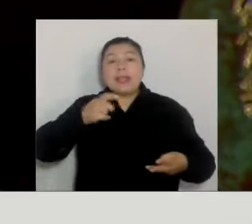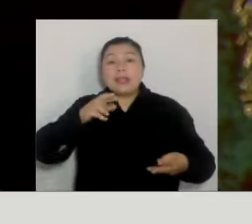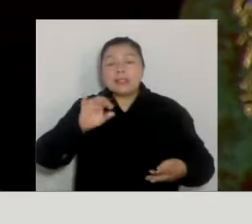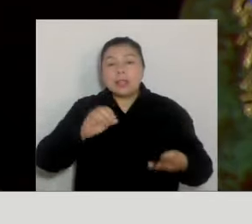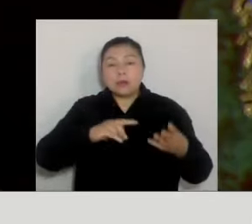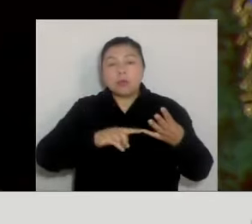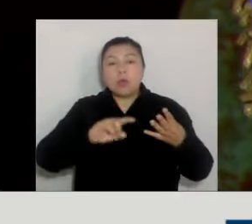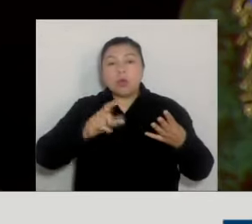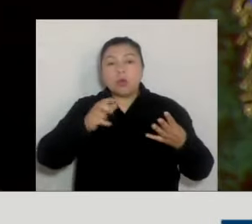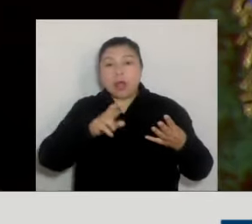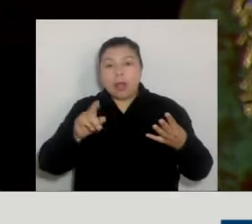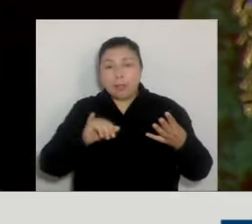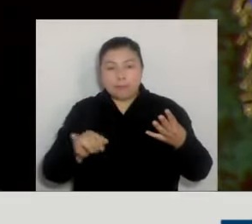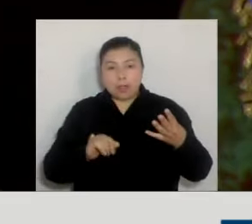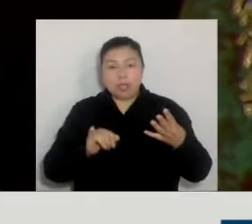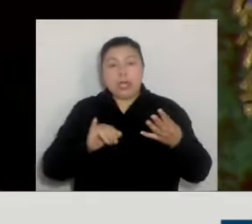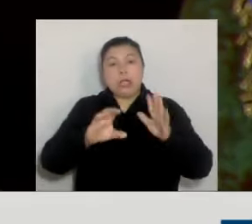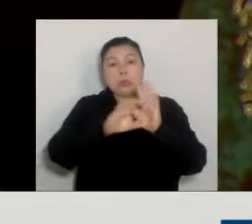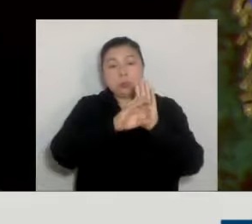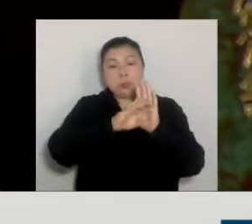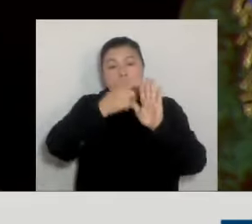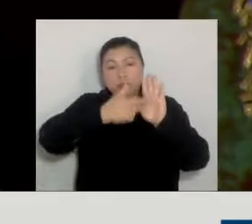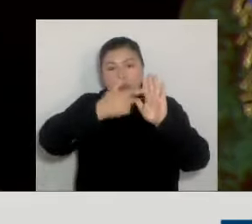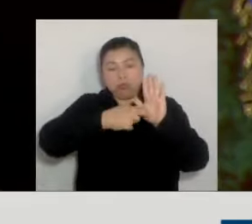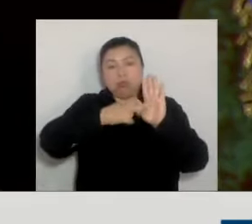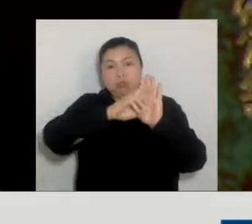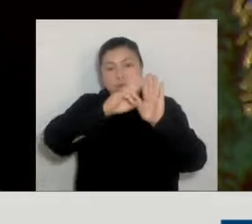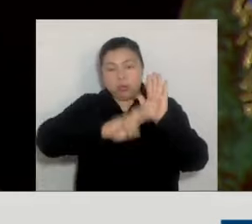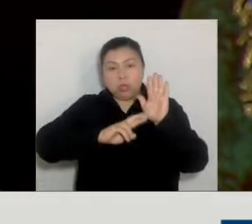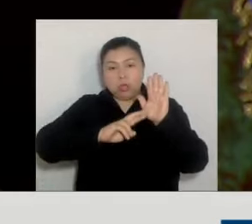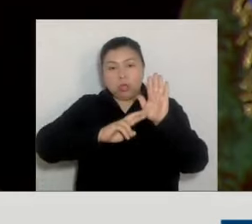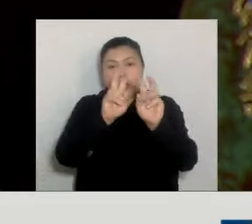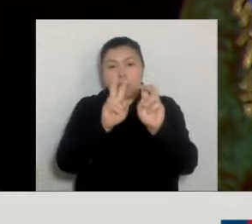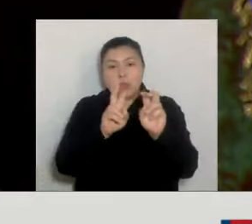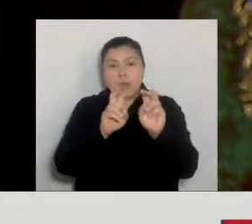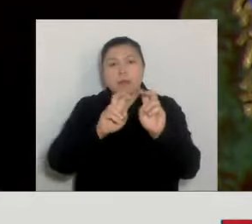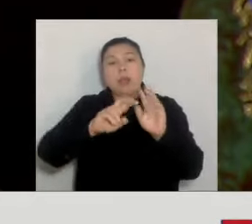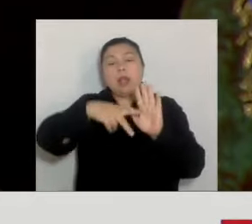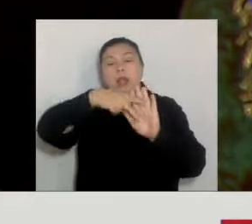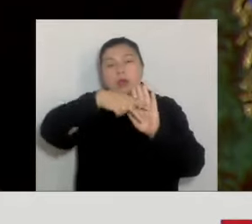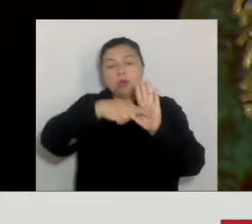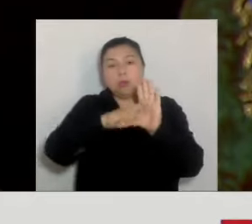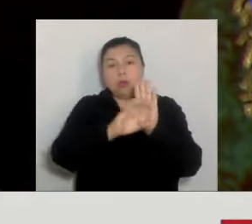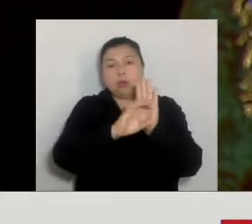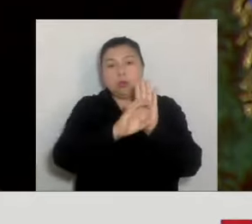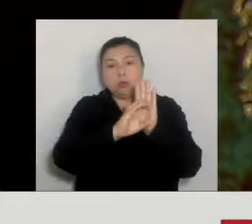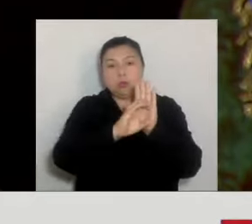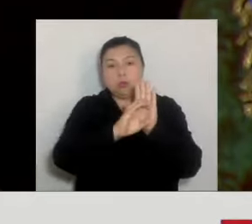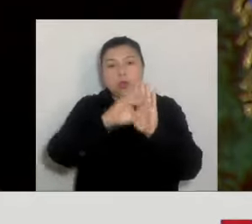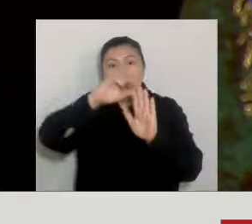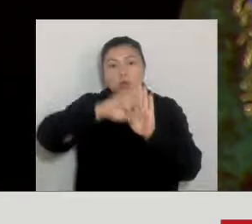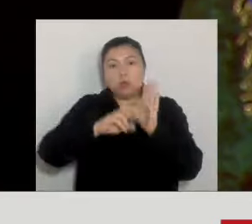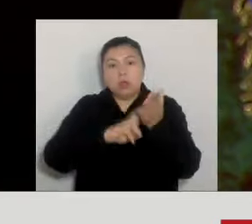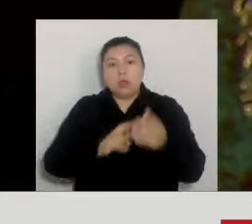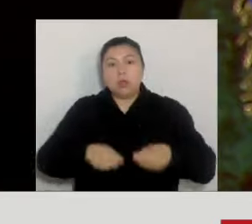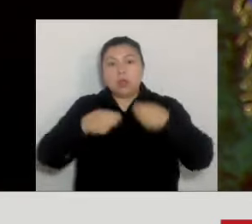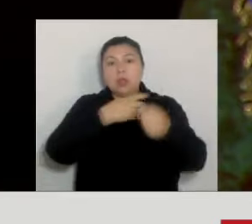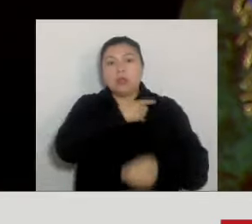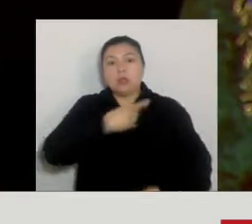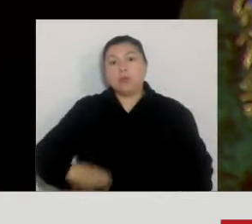modifica la carta fundamental para limitar las materias susceptibles de reforma constitucional proyecto iniciado moción de los diputados señores